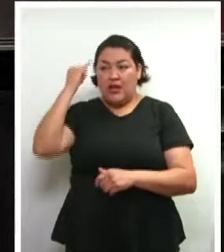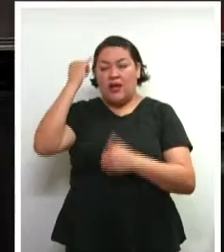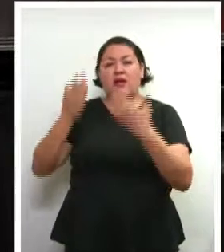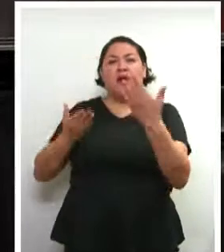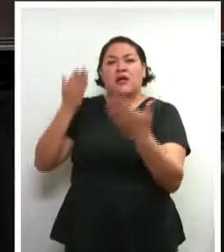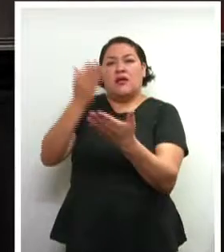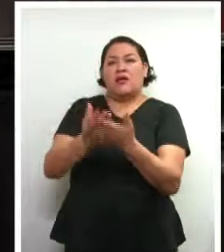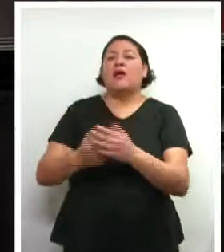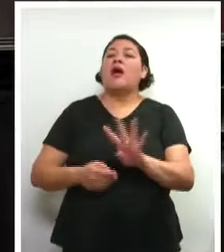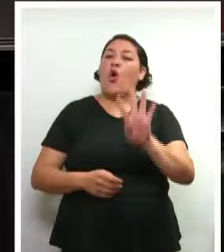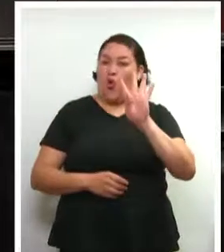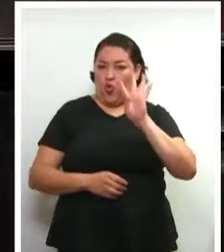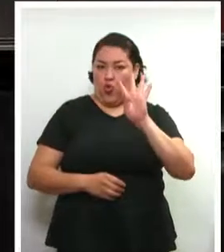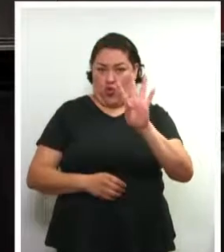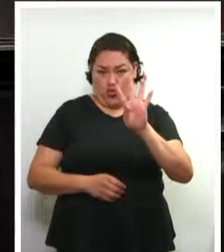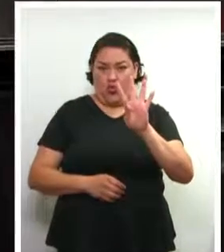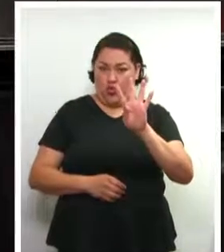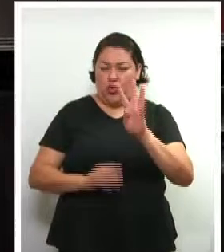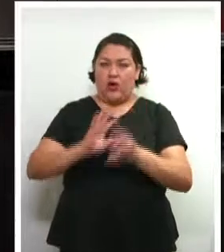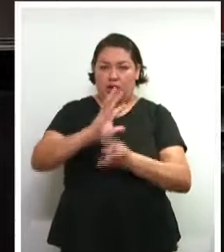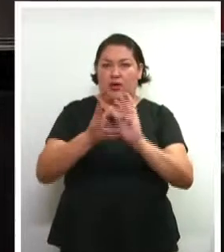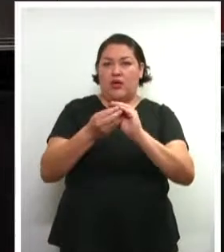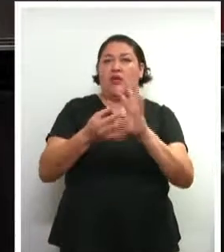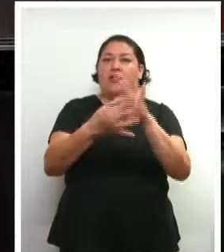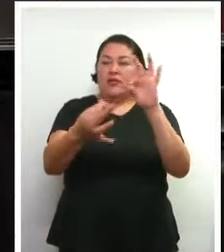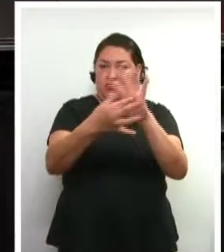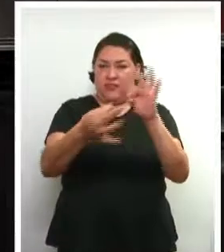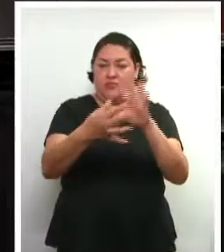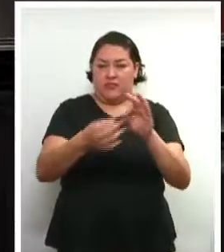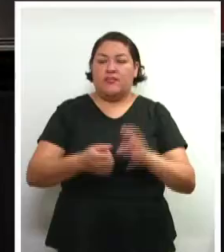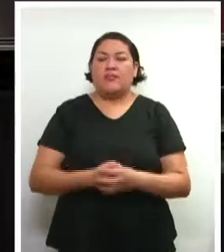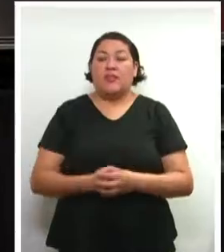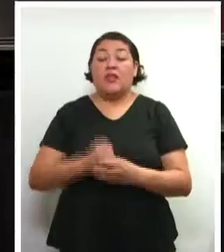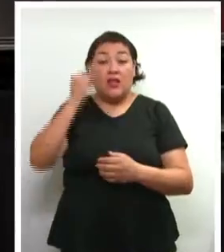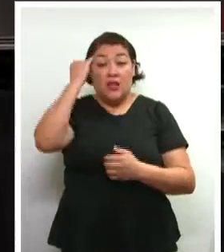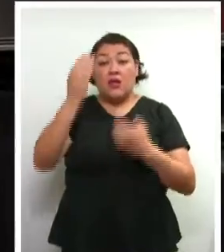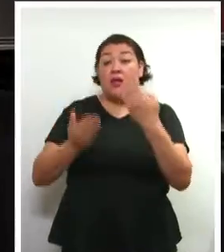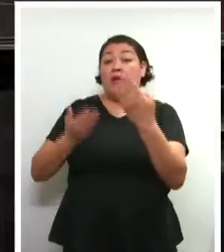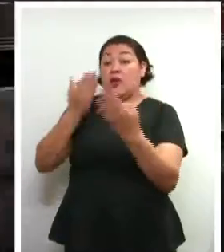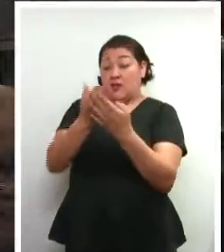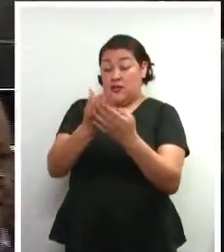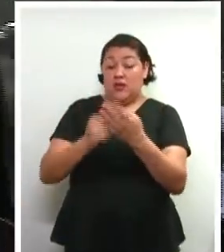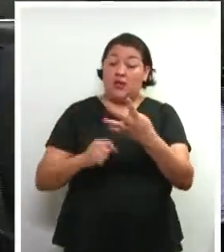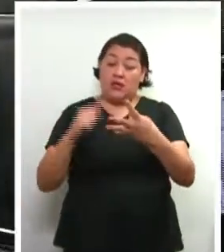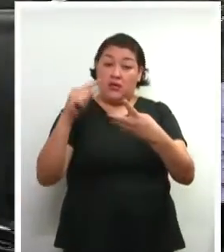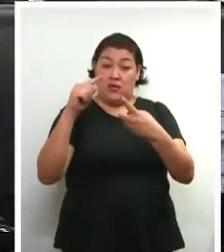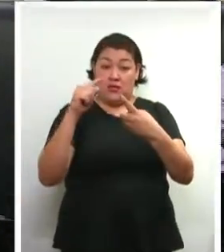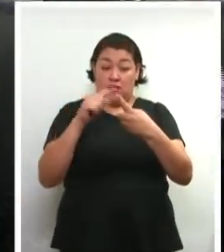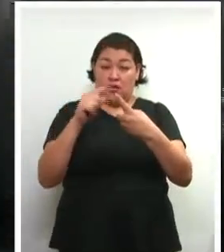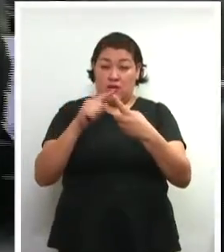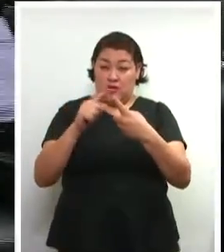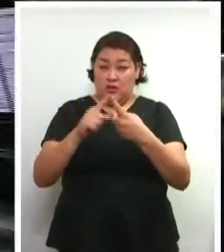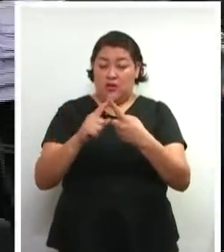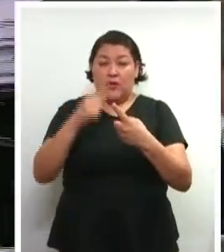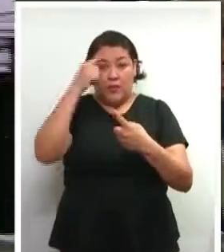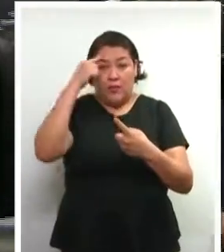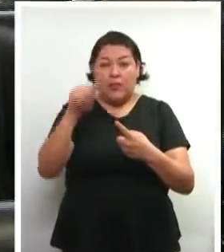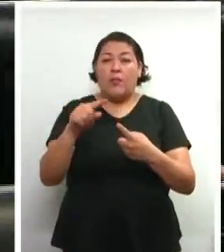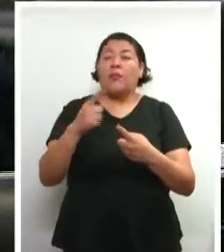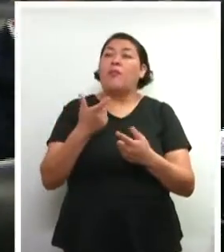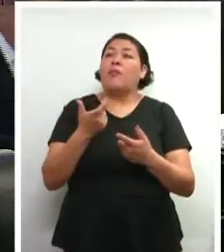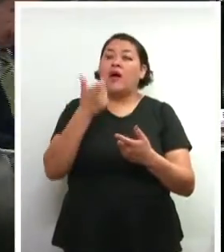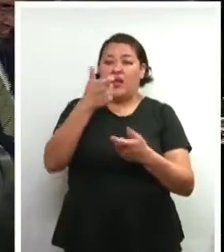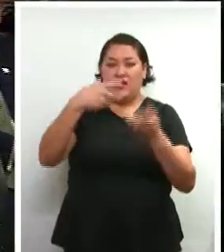4 iniciativas en un solo acto. La iniciativa en materia del debido ejercicio de los recursos de la